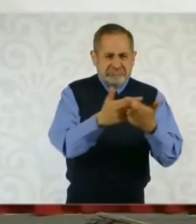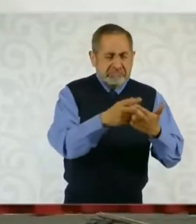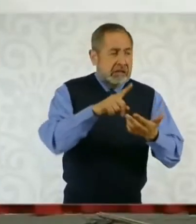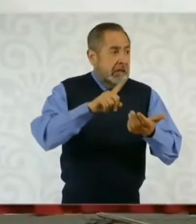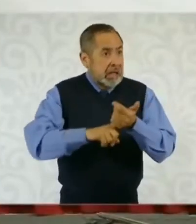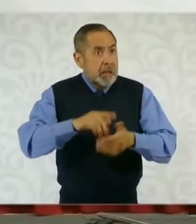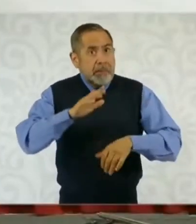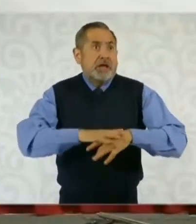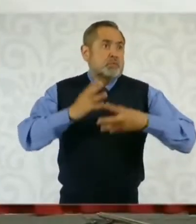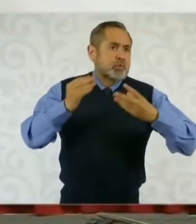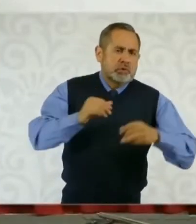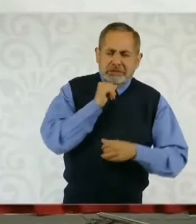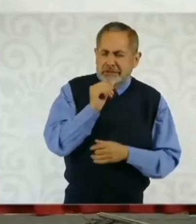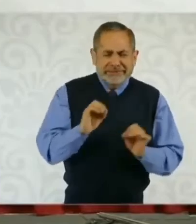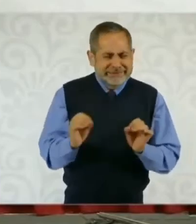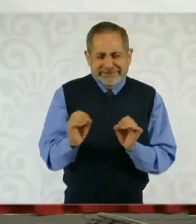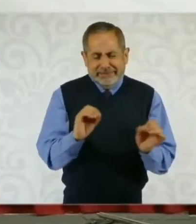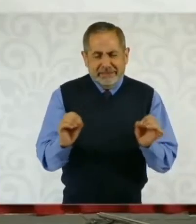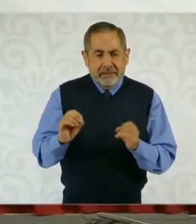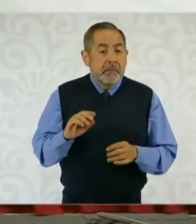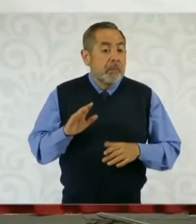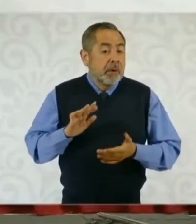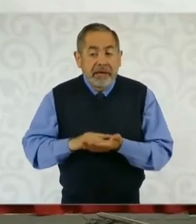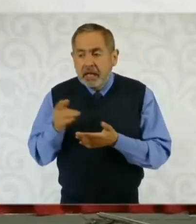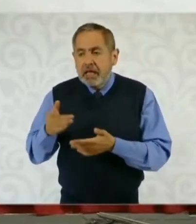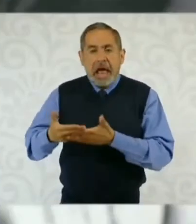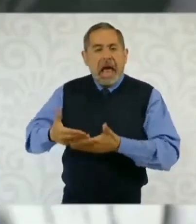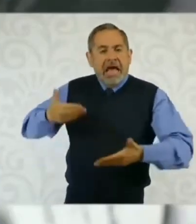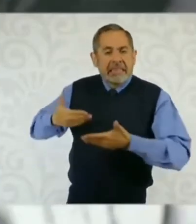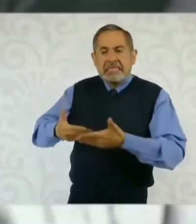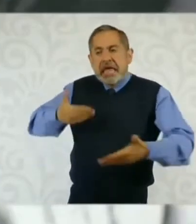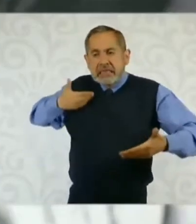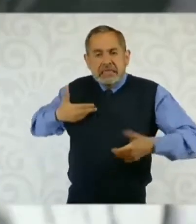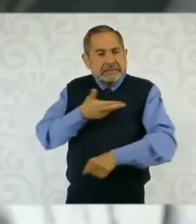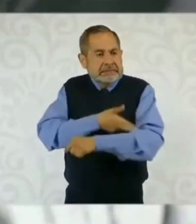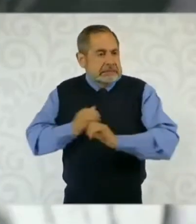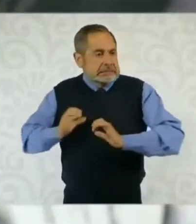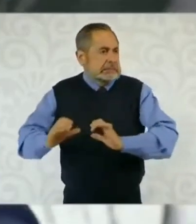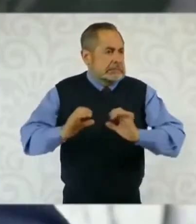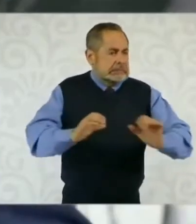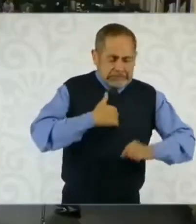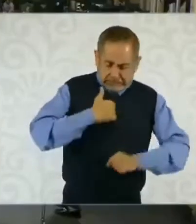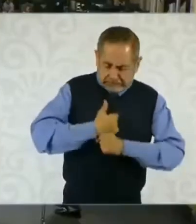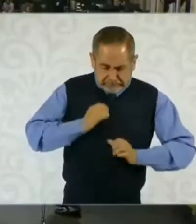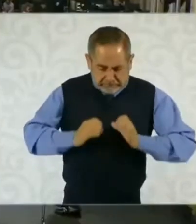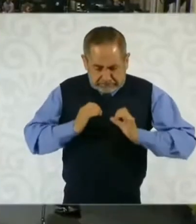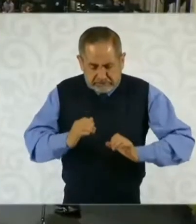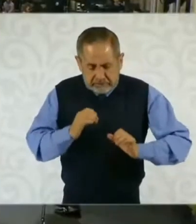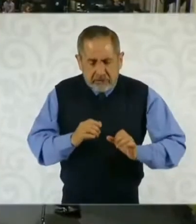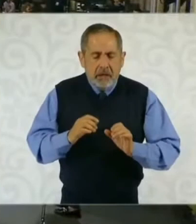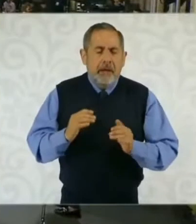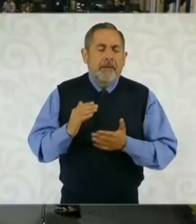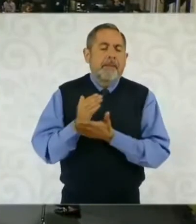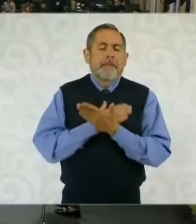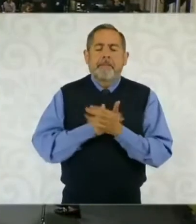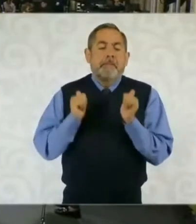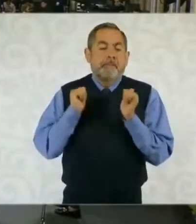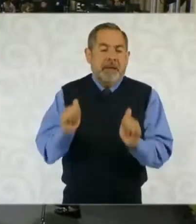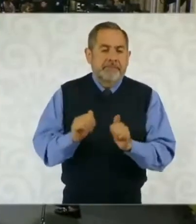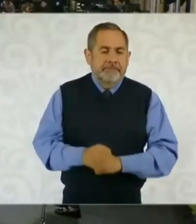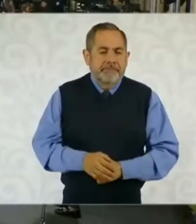infección, gracias a las medidas preventivas y al reconocimiento temprano. Esto.